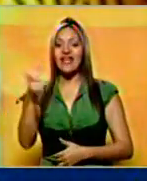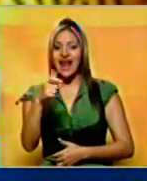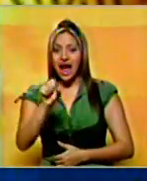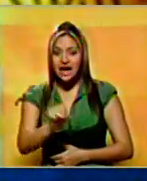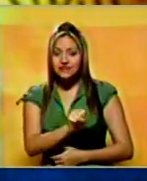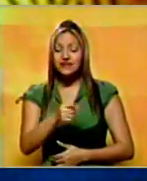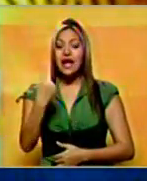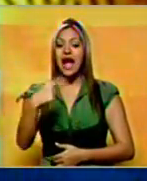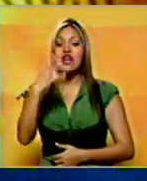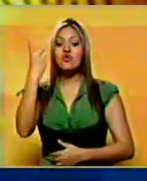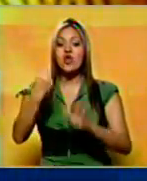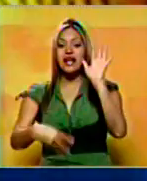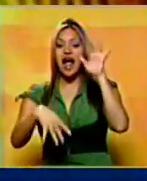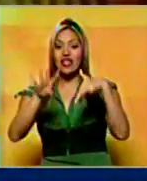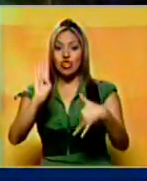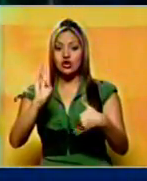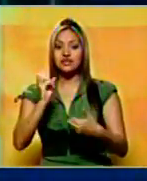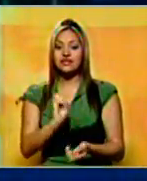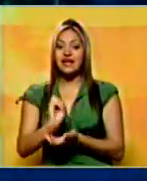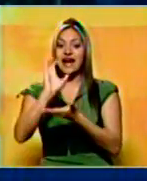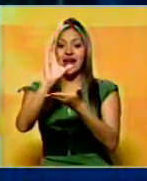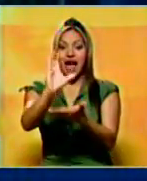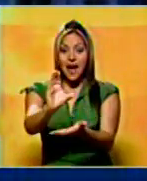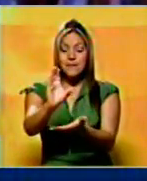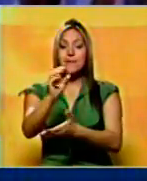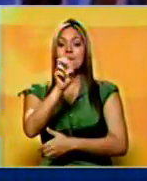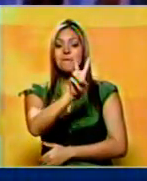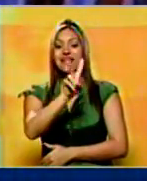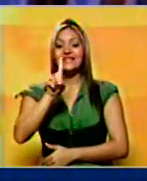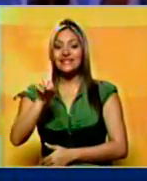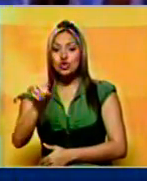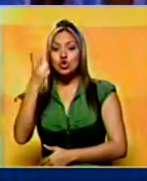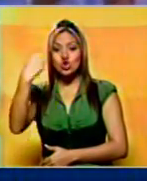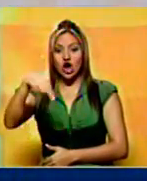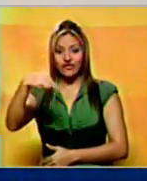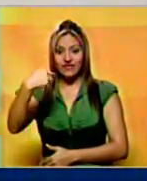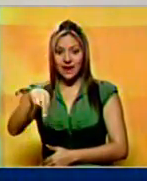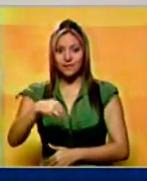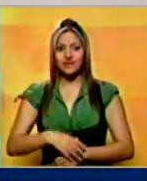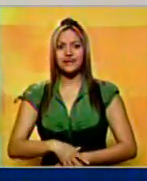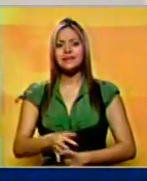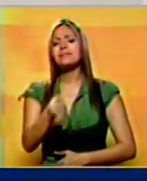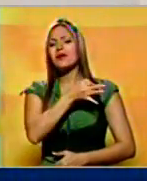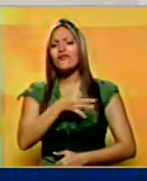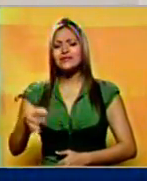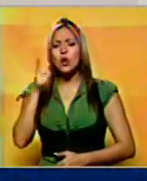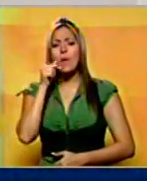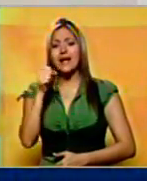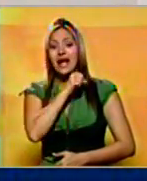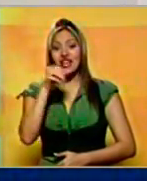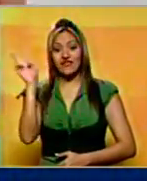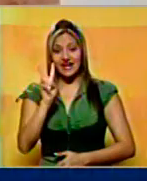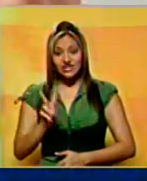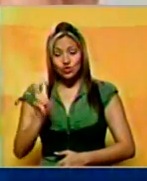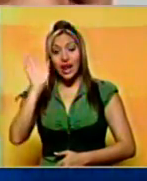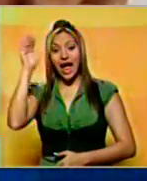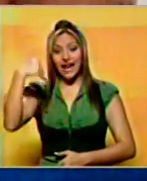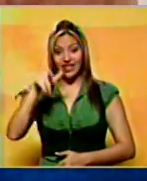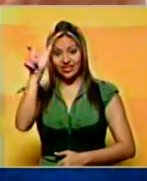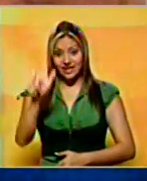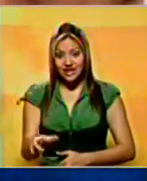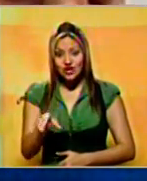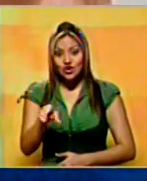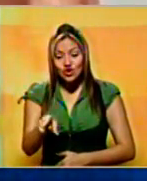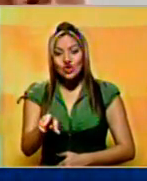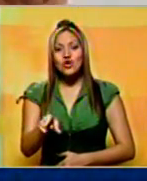la entrega número 14 de los Grammy Latinos el 21 de noviembre. El exitoso cantautor venezolano argentino Ricardo